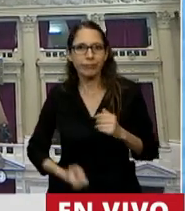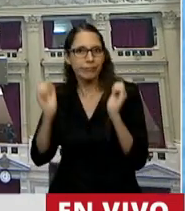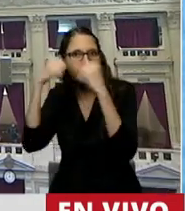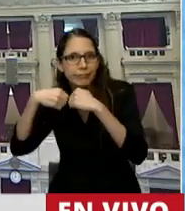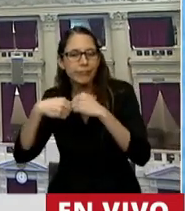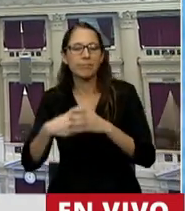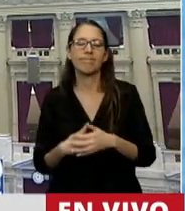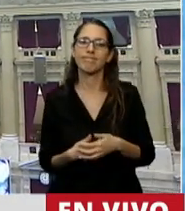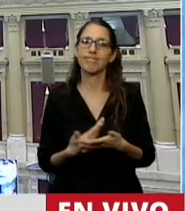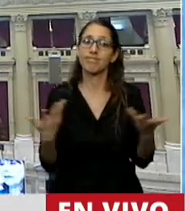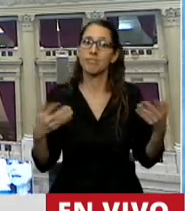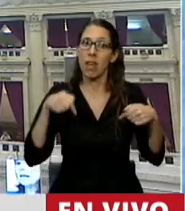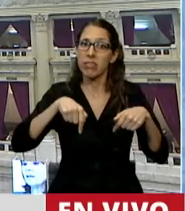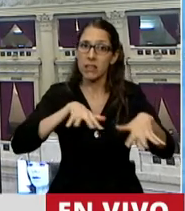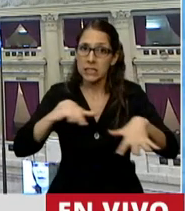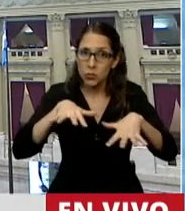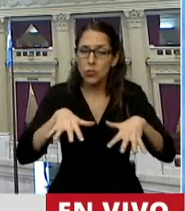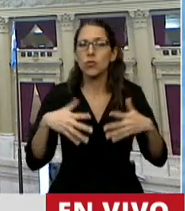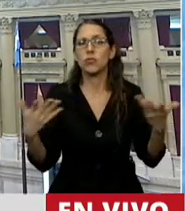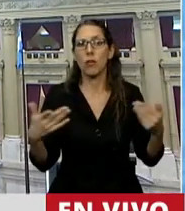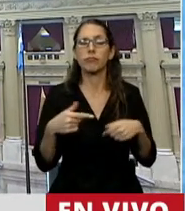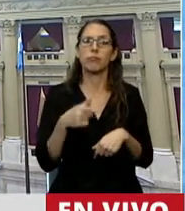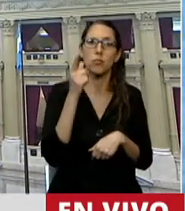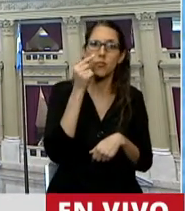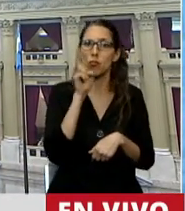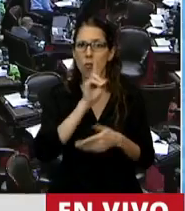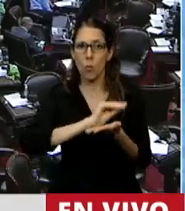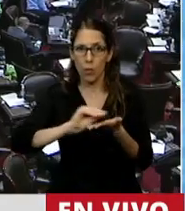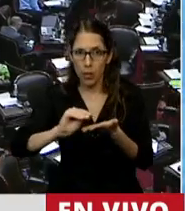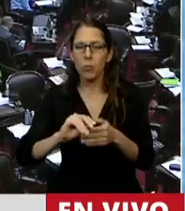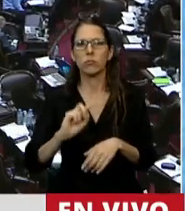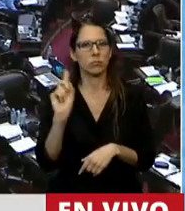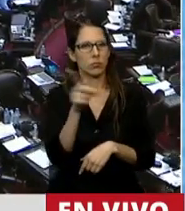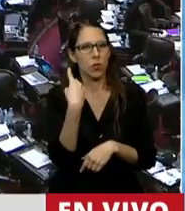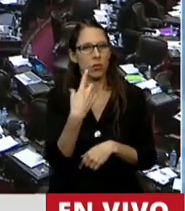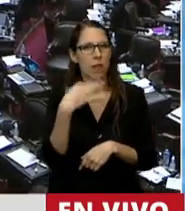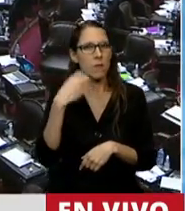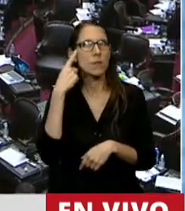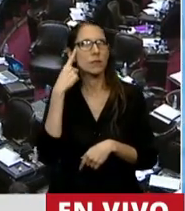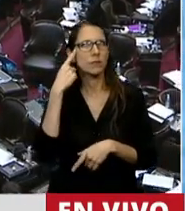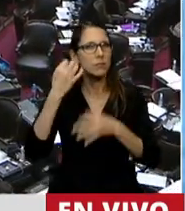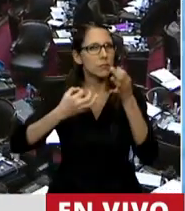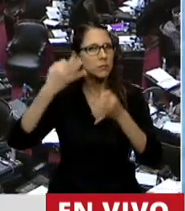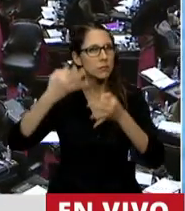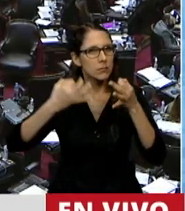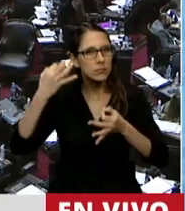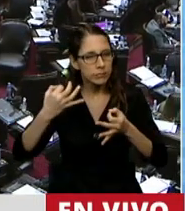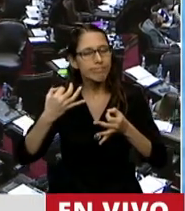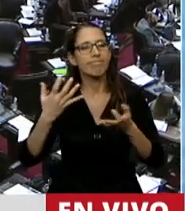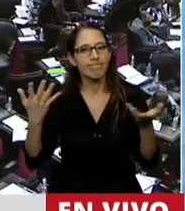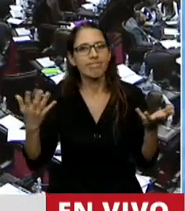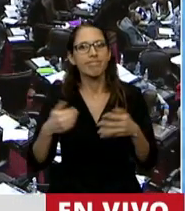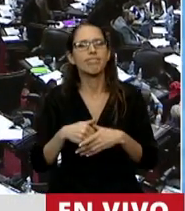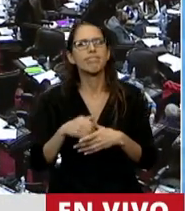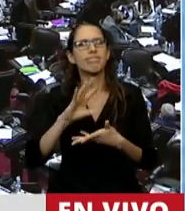circunstancias, y desde luego, las y los legisladores debemos hacer nuestro propio análisis, aunque de manera más